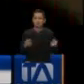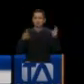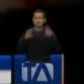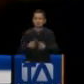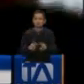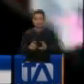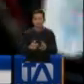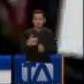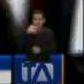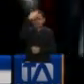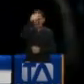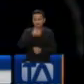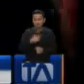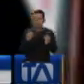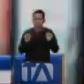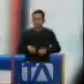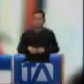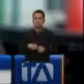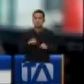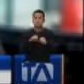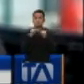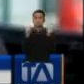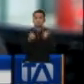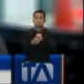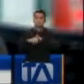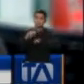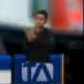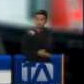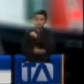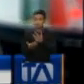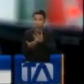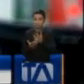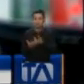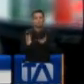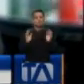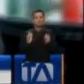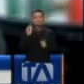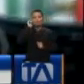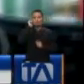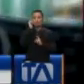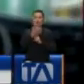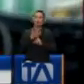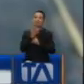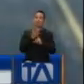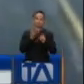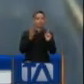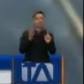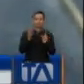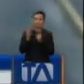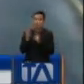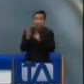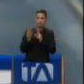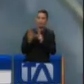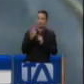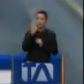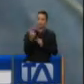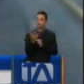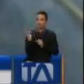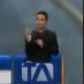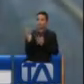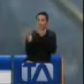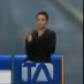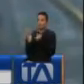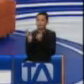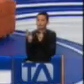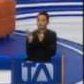recibir este agresor una sanción social. No es posible que la mujer que está siendo agredida se dé la vuelta y hay 4 hombres atrás de ella y todos se quedan callados,